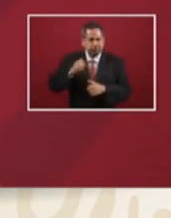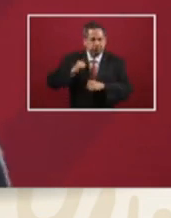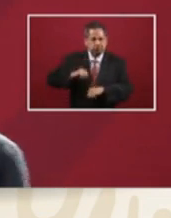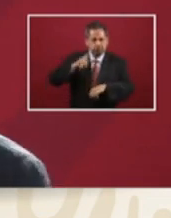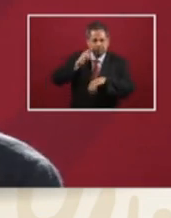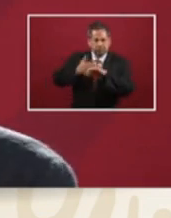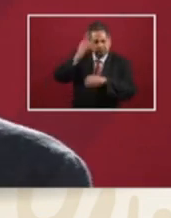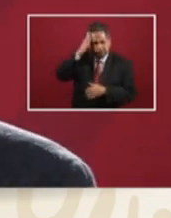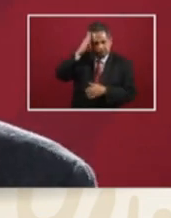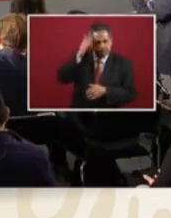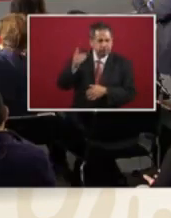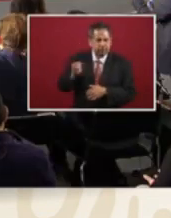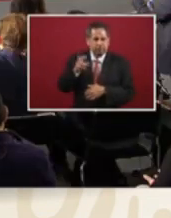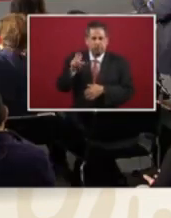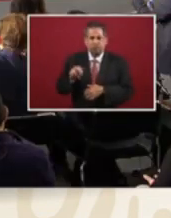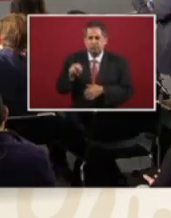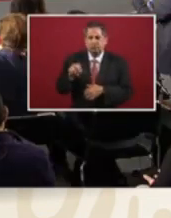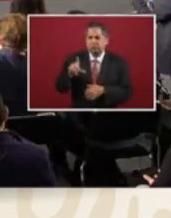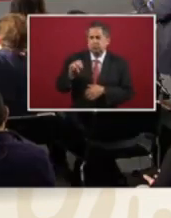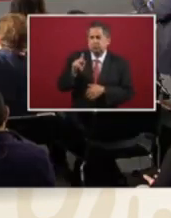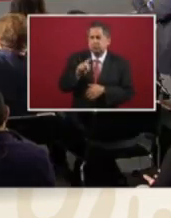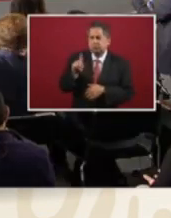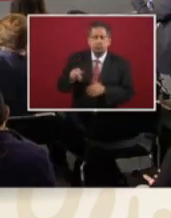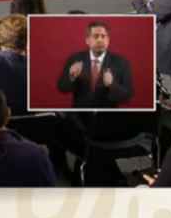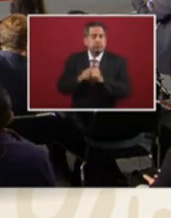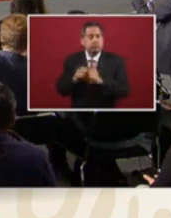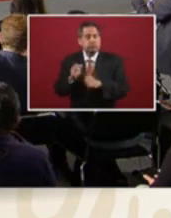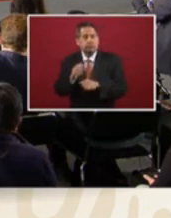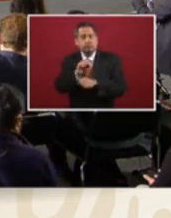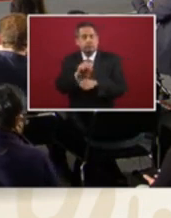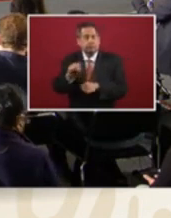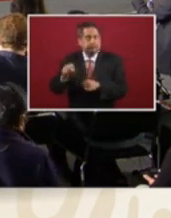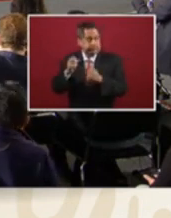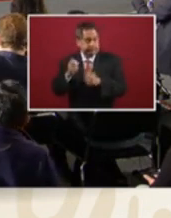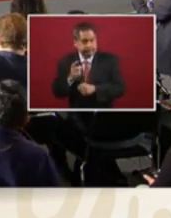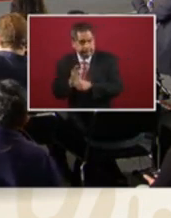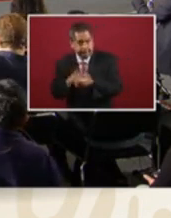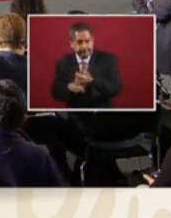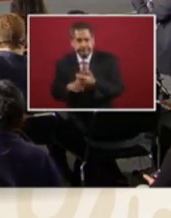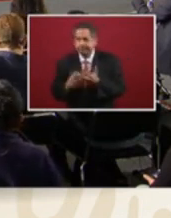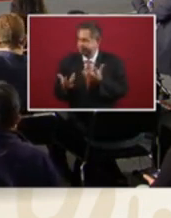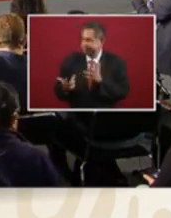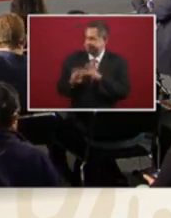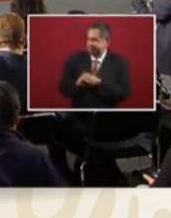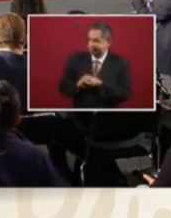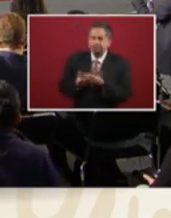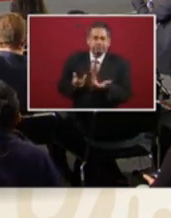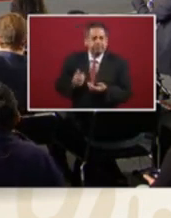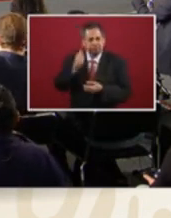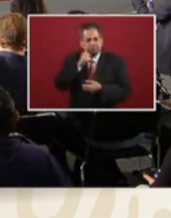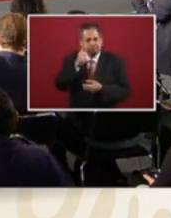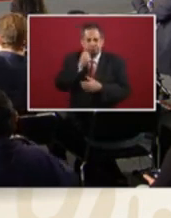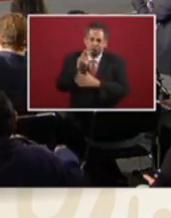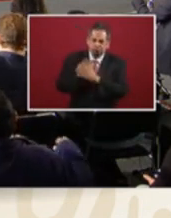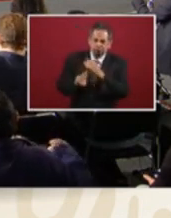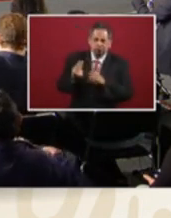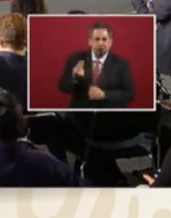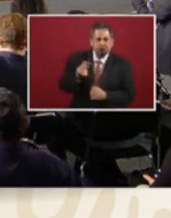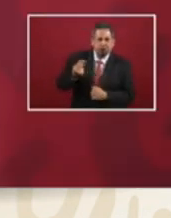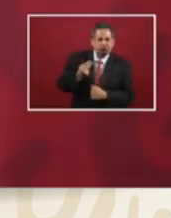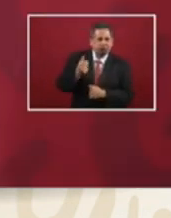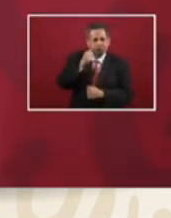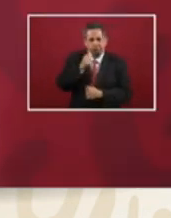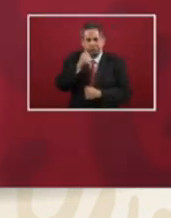liderazgo el doctor López-Gatell junto con la Secretaría de Seguridad. Y esta es una mancuerna que tradicionalmente ha funcionado, como ya lo